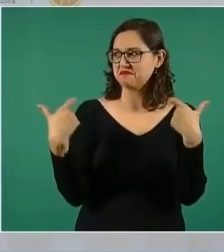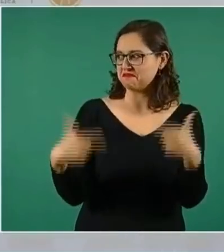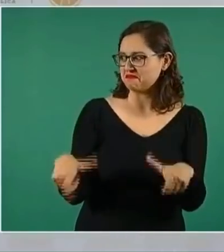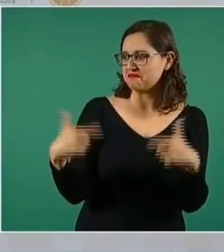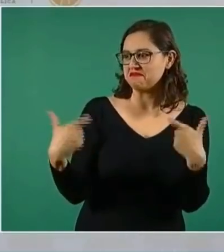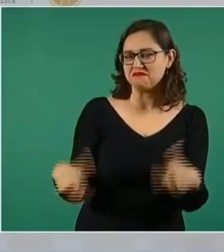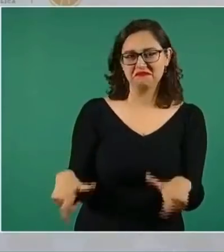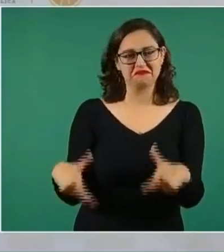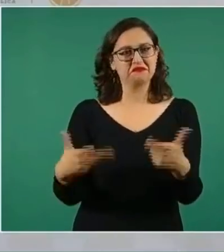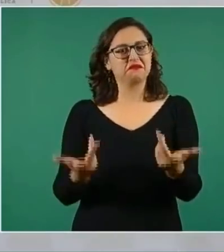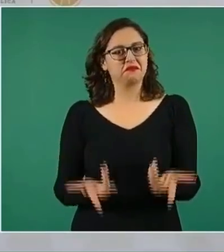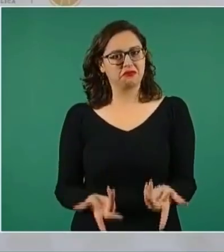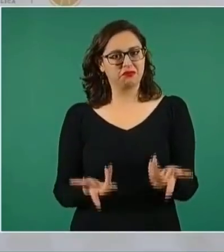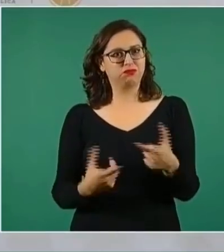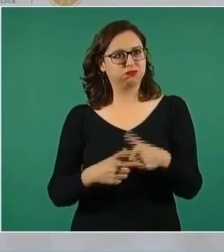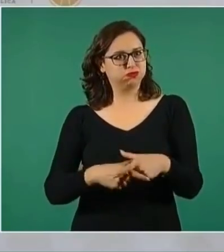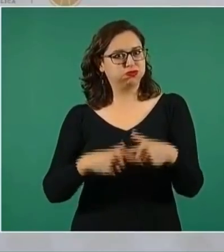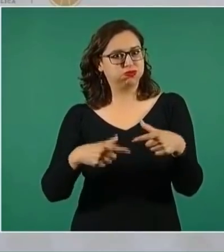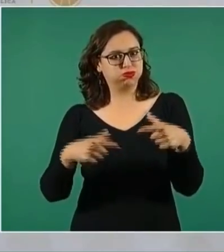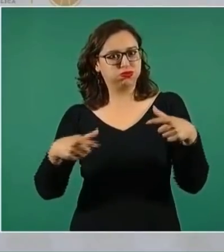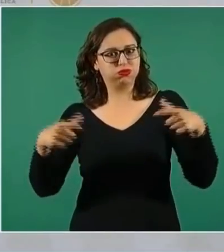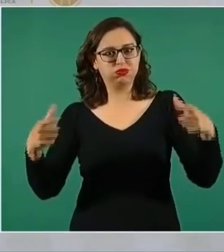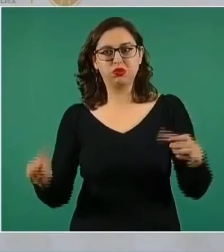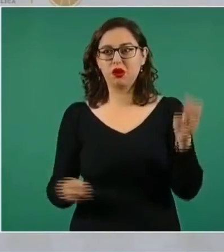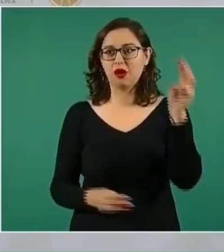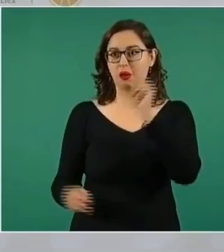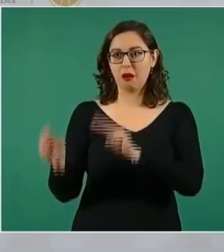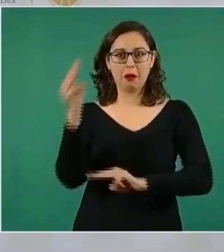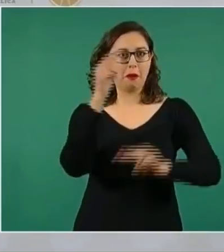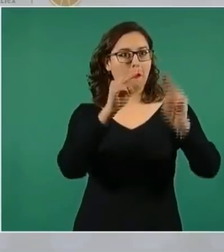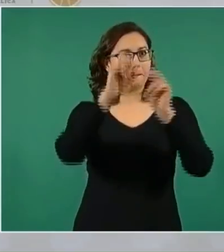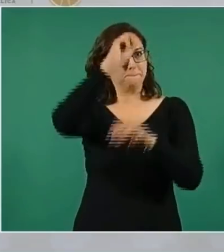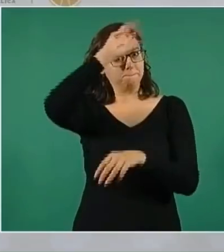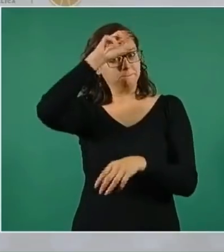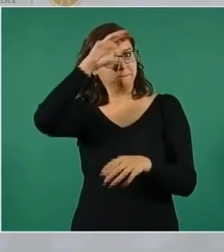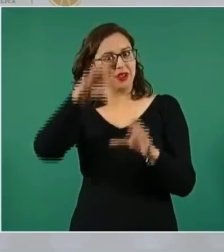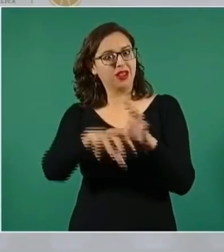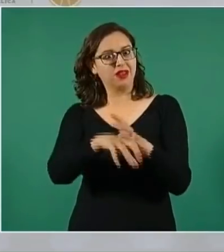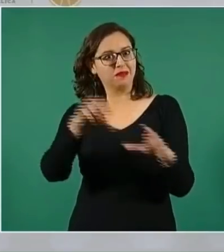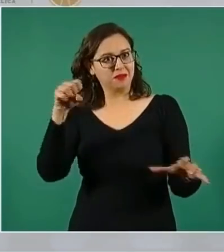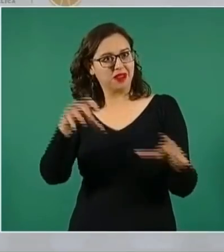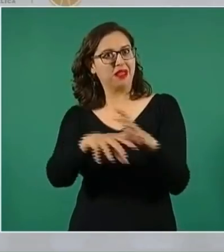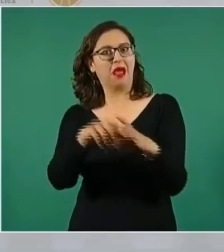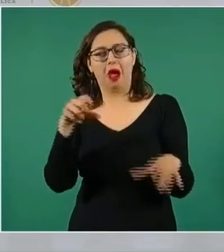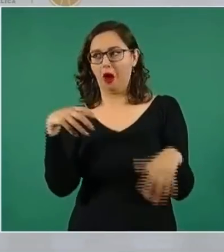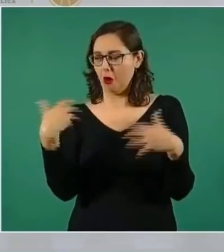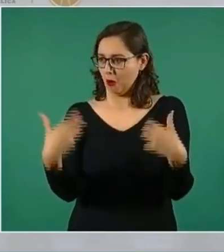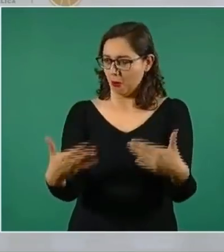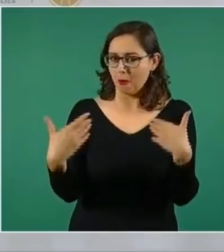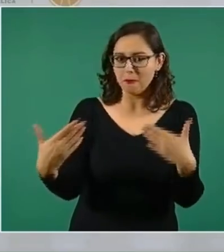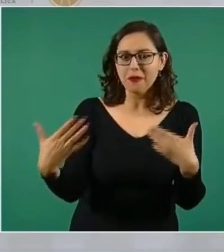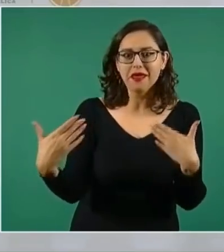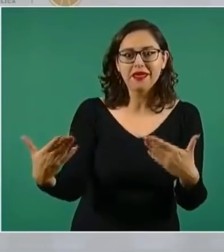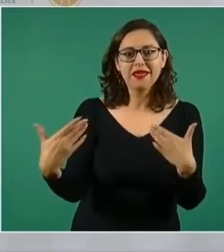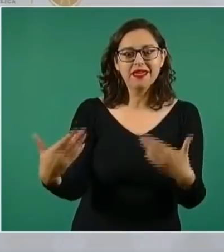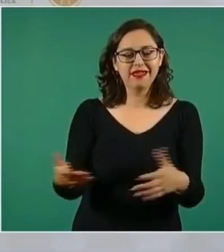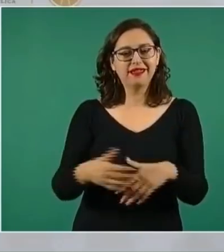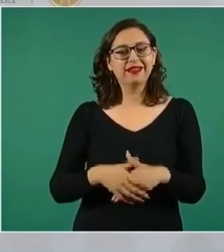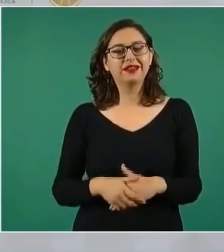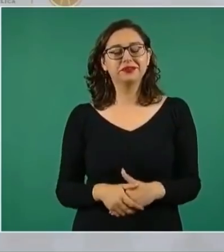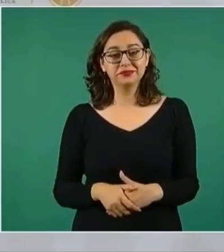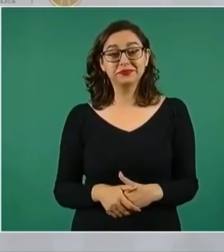sobre todo en la minería. Pero todo ello, ni